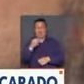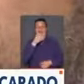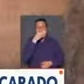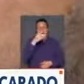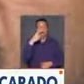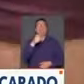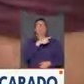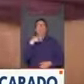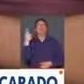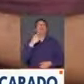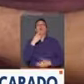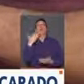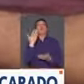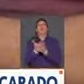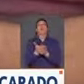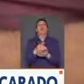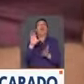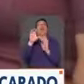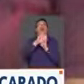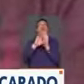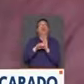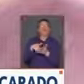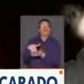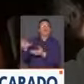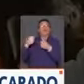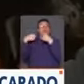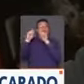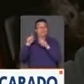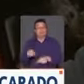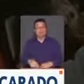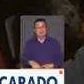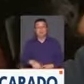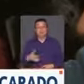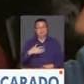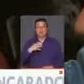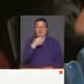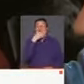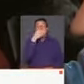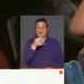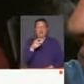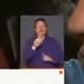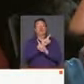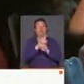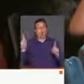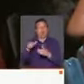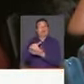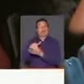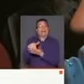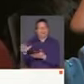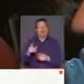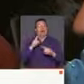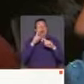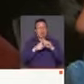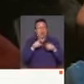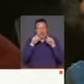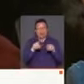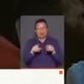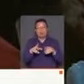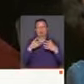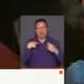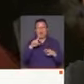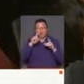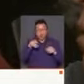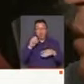derrota de la propuesta de una nueva constitución en el plebiscito. Dijimos que no, dijimos rechazo. Por lo tanto, presidente... Tiene que haber una